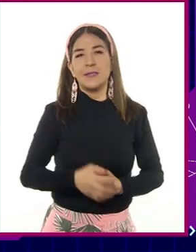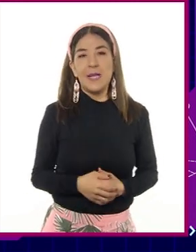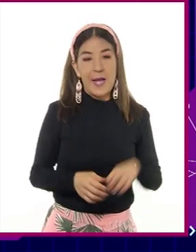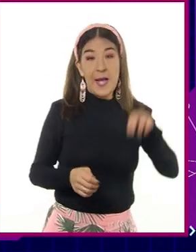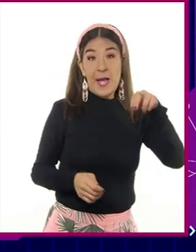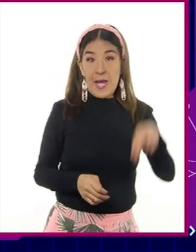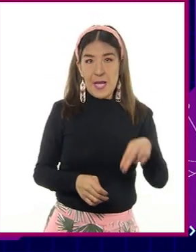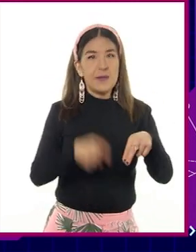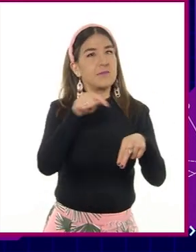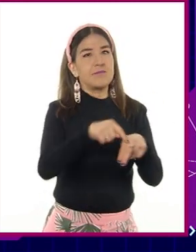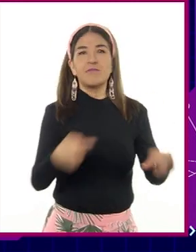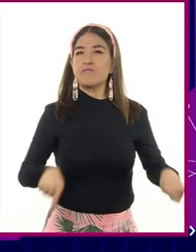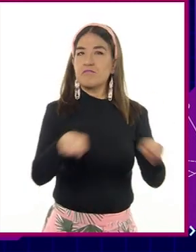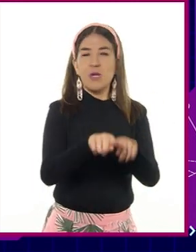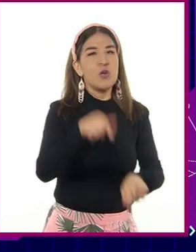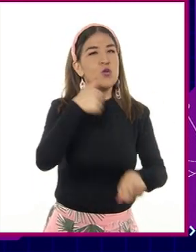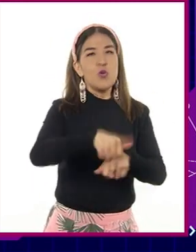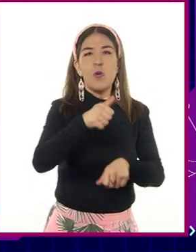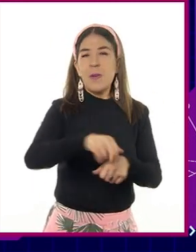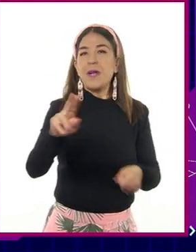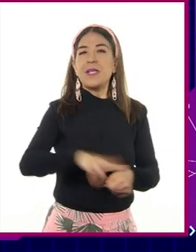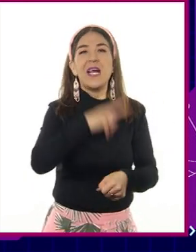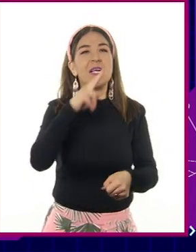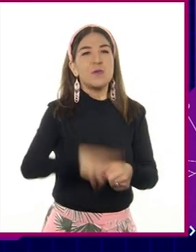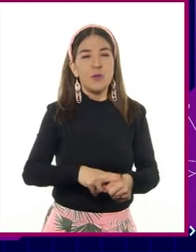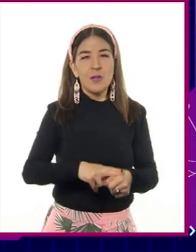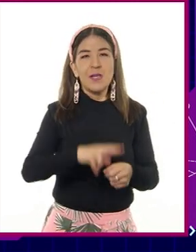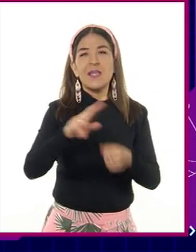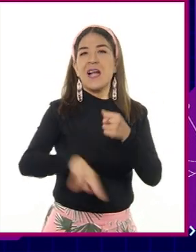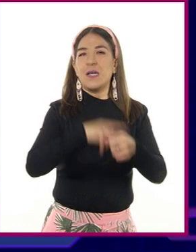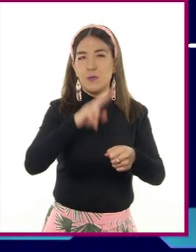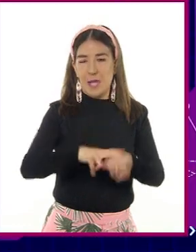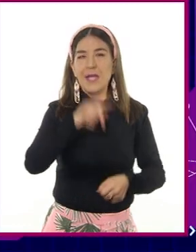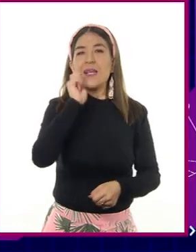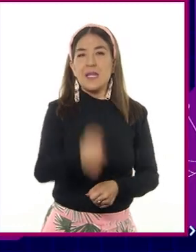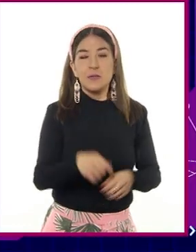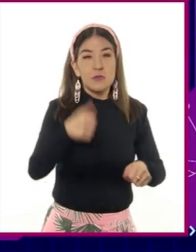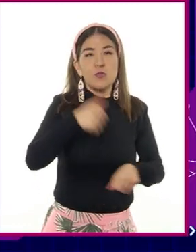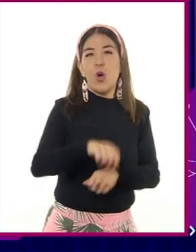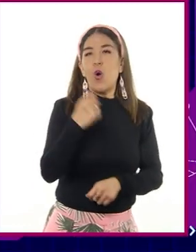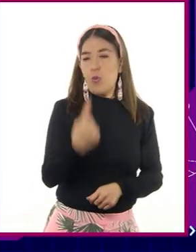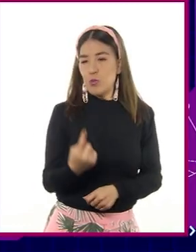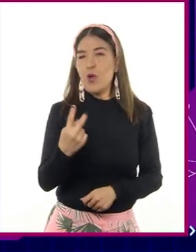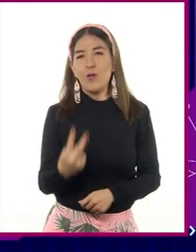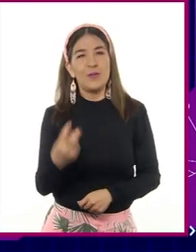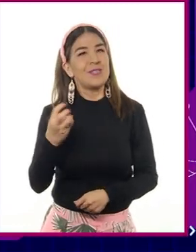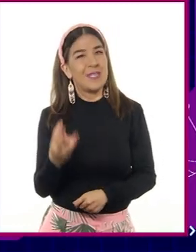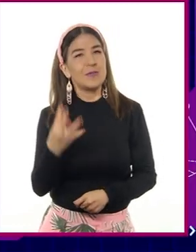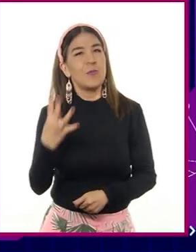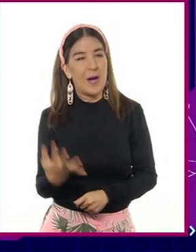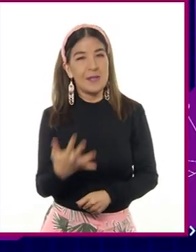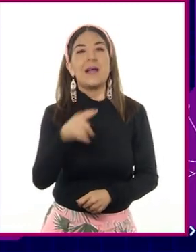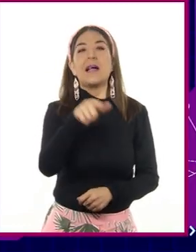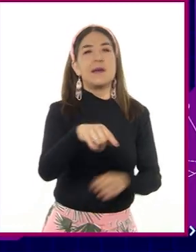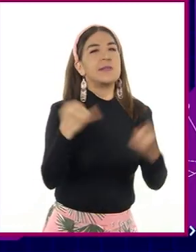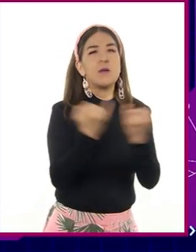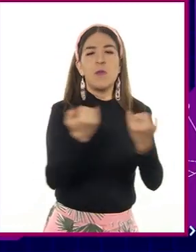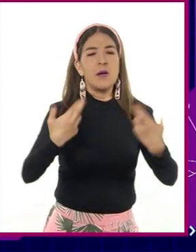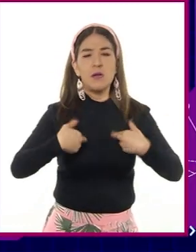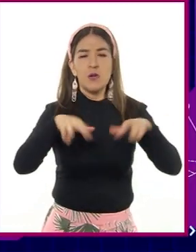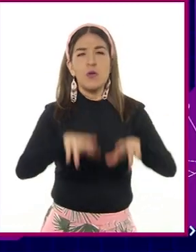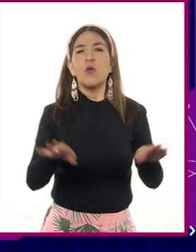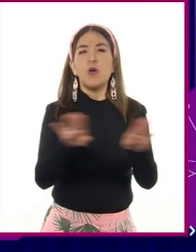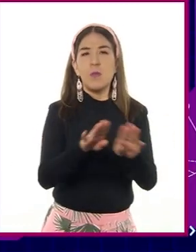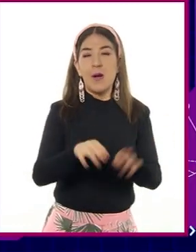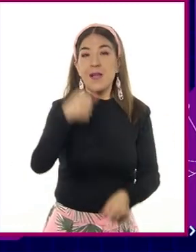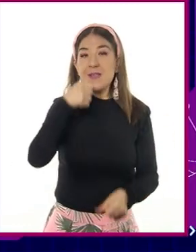n siempre será un número natural, es decir, los que usamos para contar. Generalmente, cada término se representa con